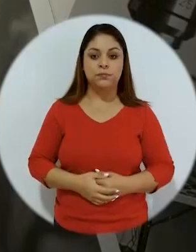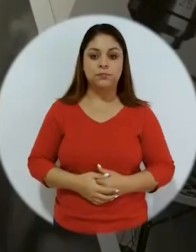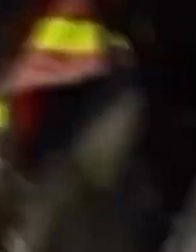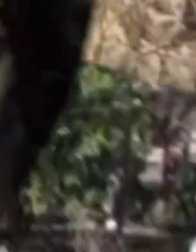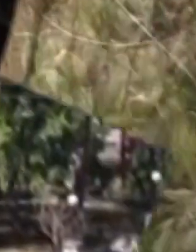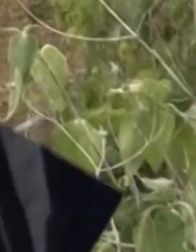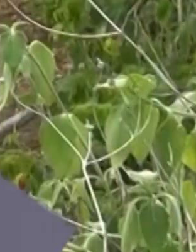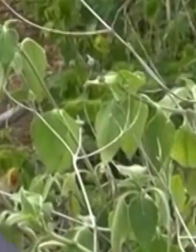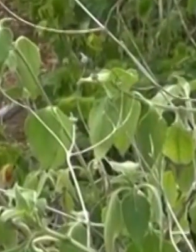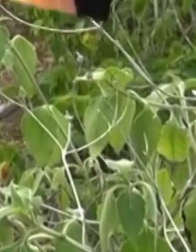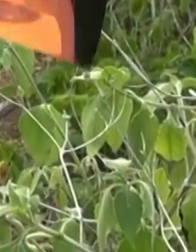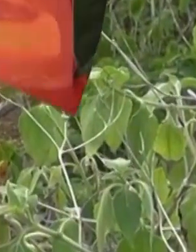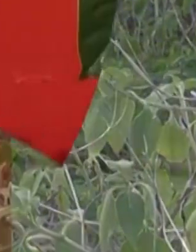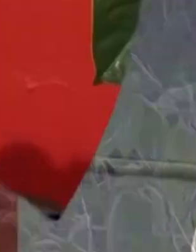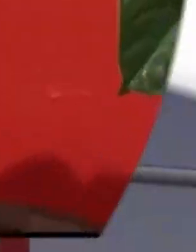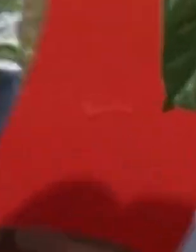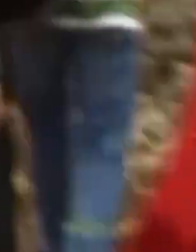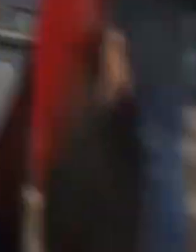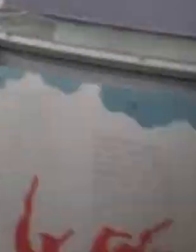proyecto.